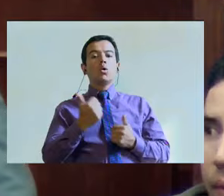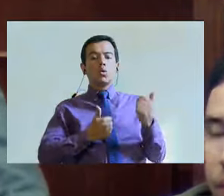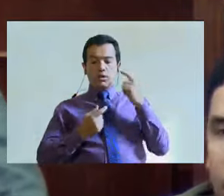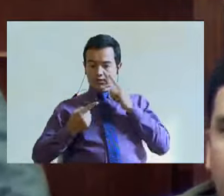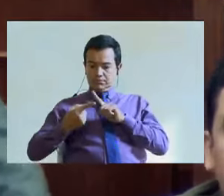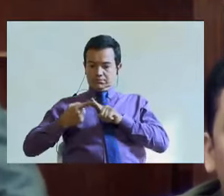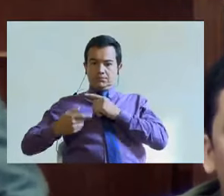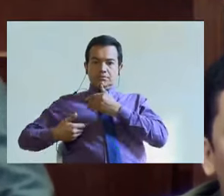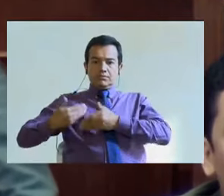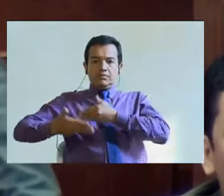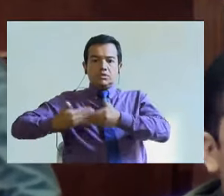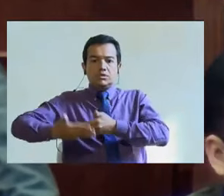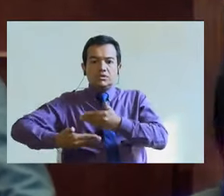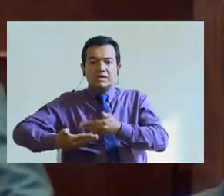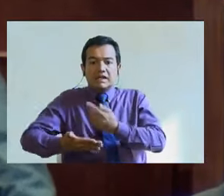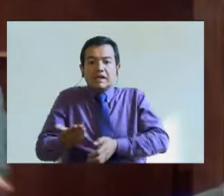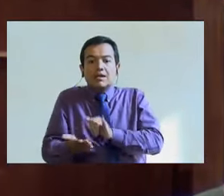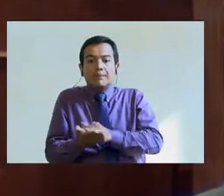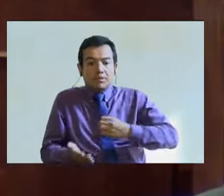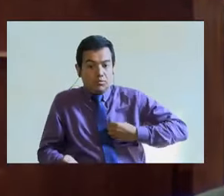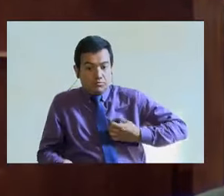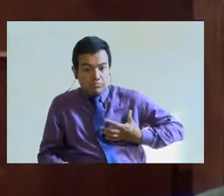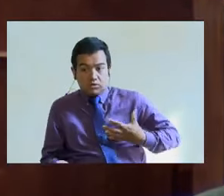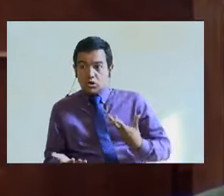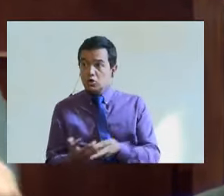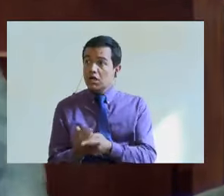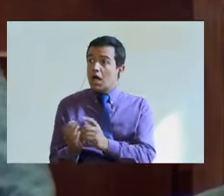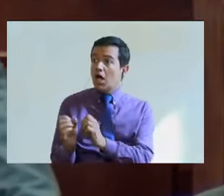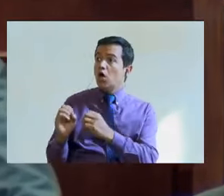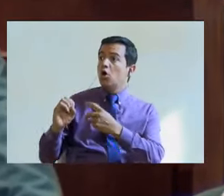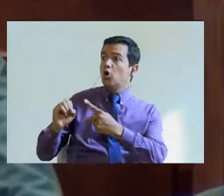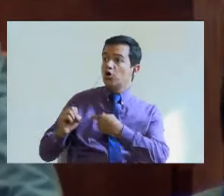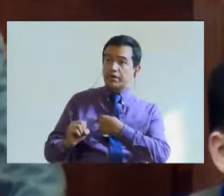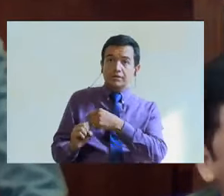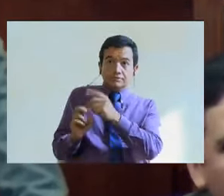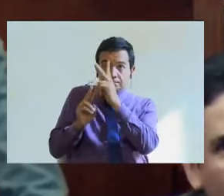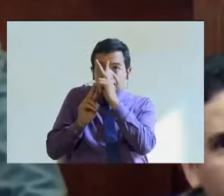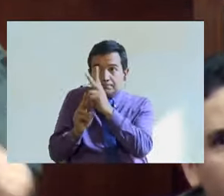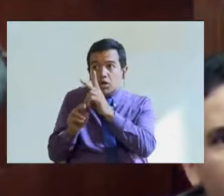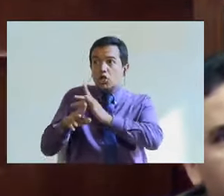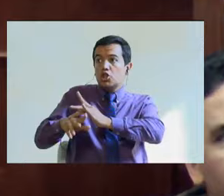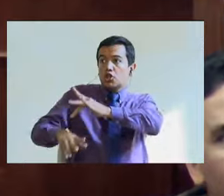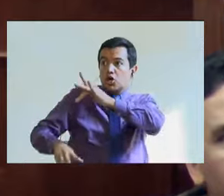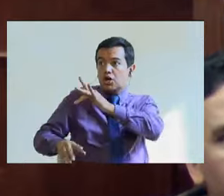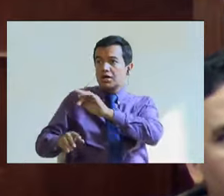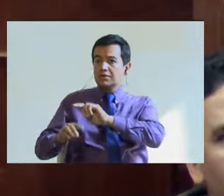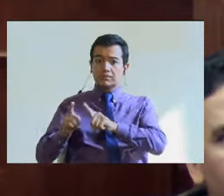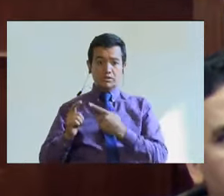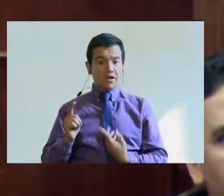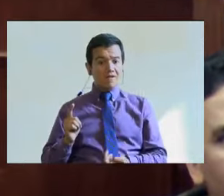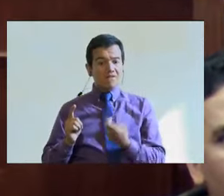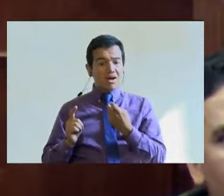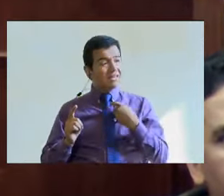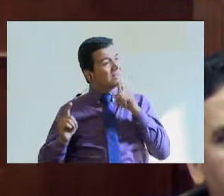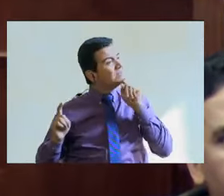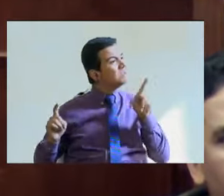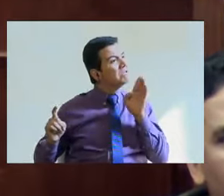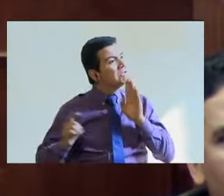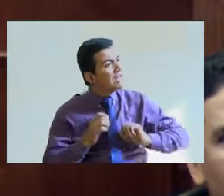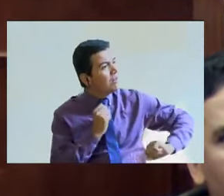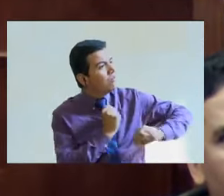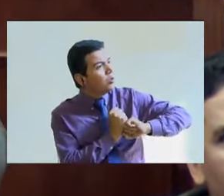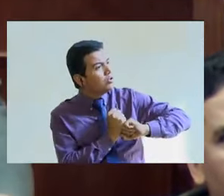que no brinda la oportunidad de cuestionar de recurrir de pedir una segunda opinión